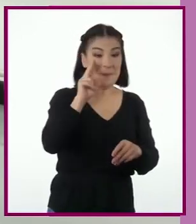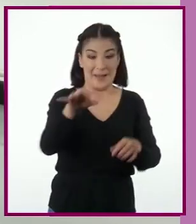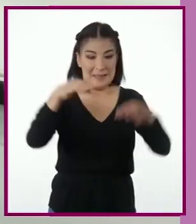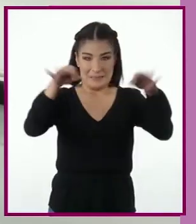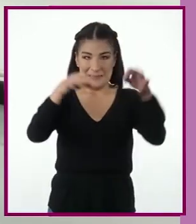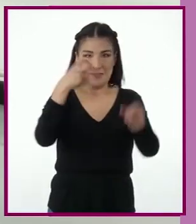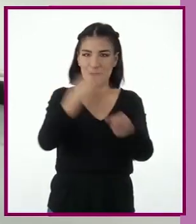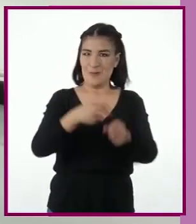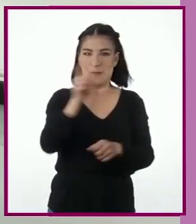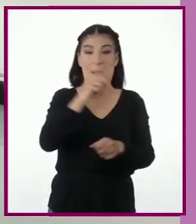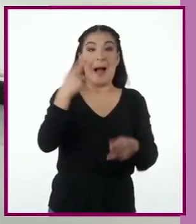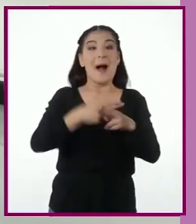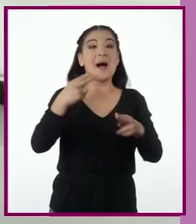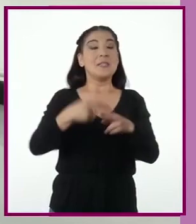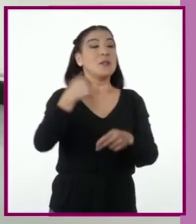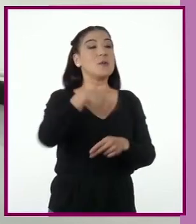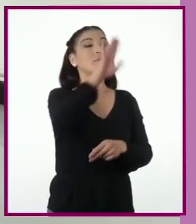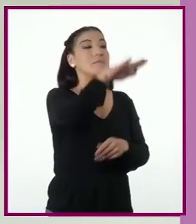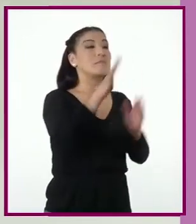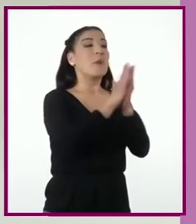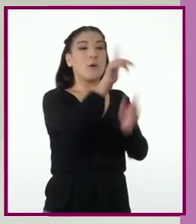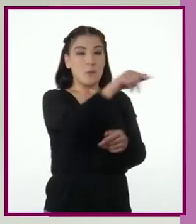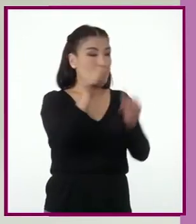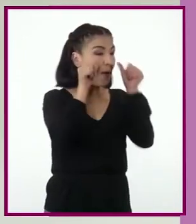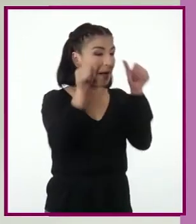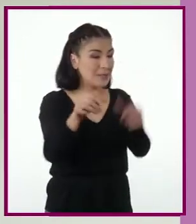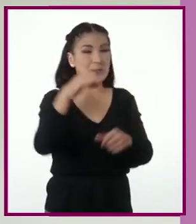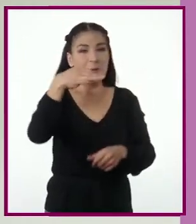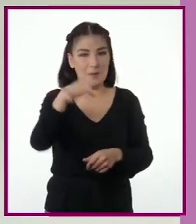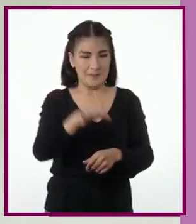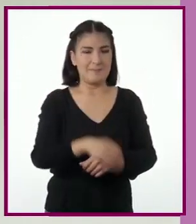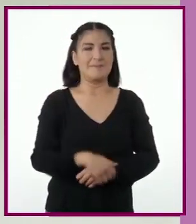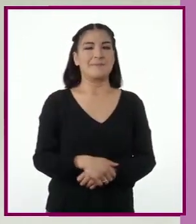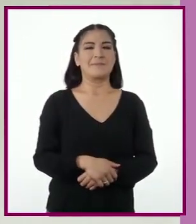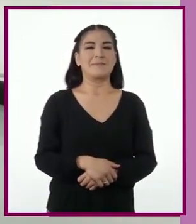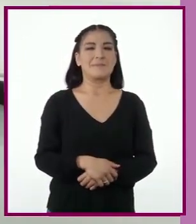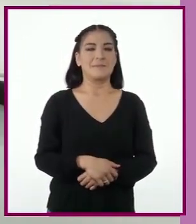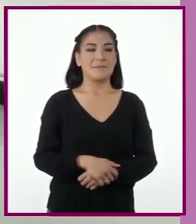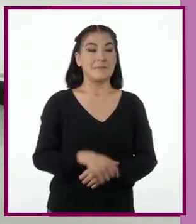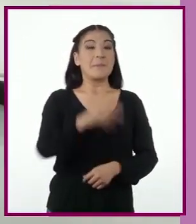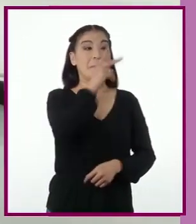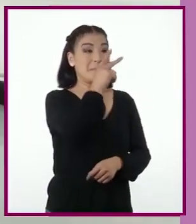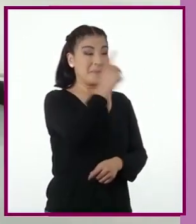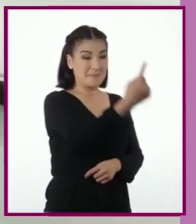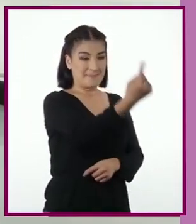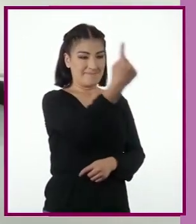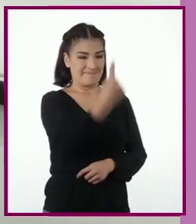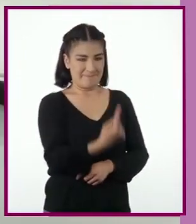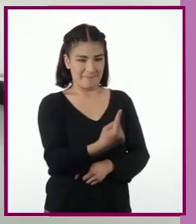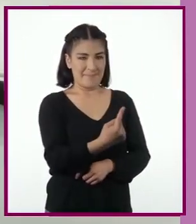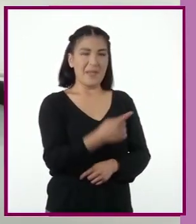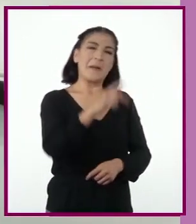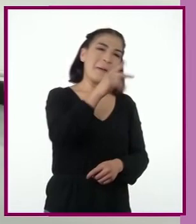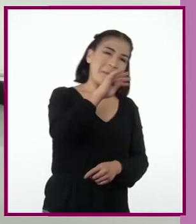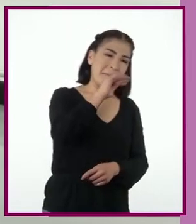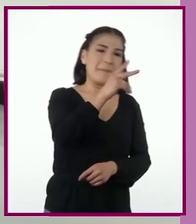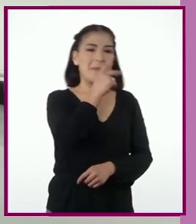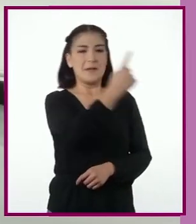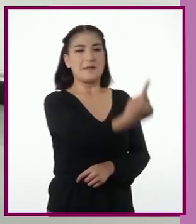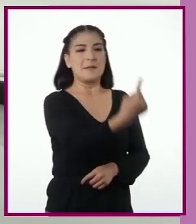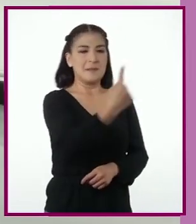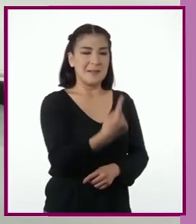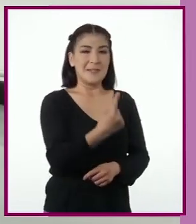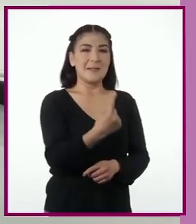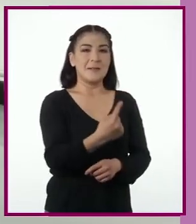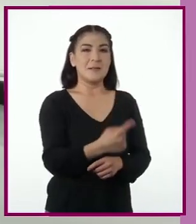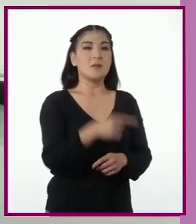cartulina hasta que tú se lo indiques. Vamos a hacer lo siguiente. Va a pasar tu papá, va a observar a mamá, va a observar